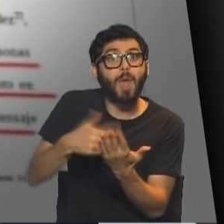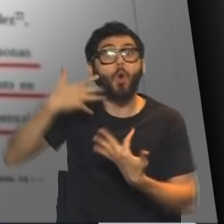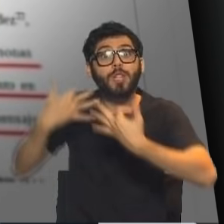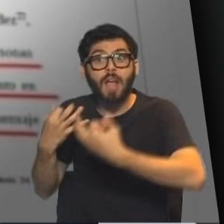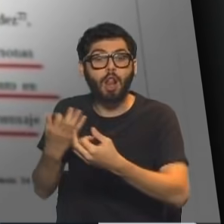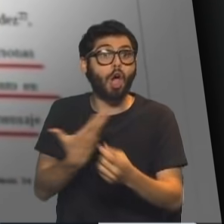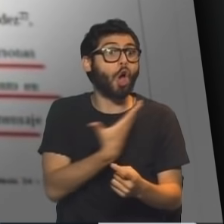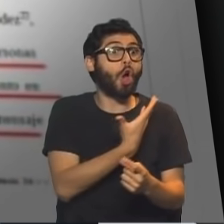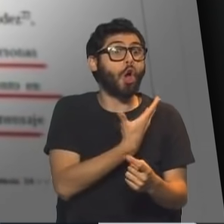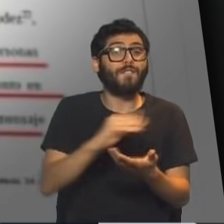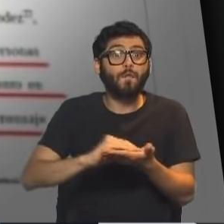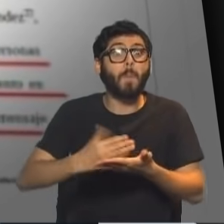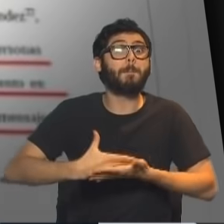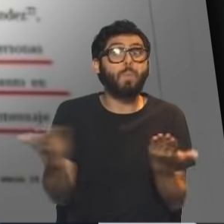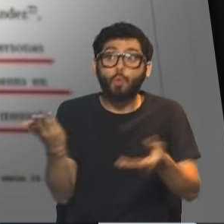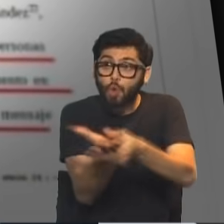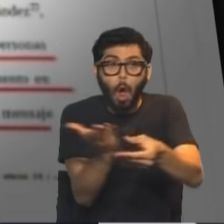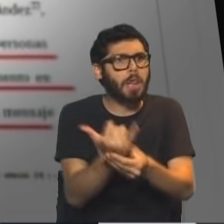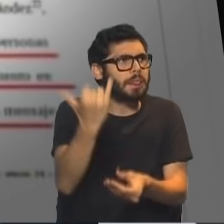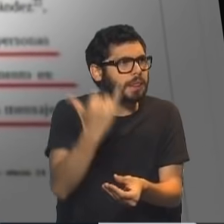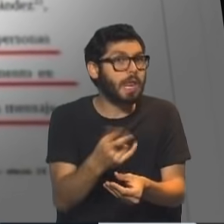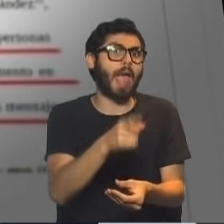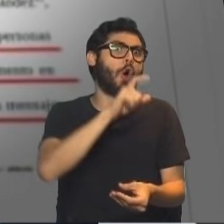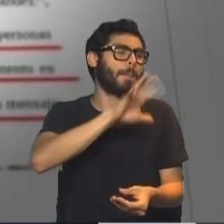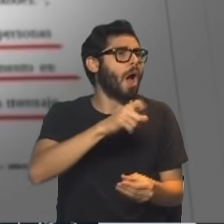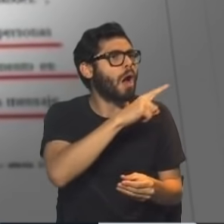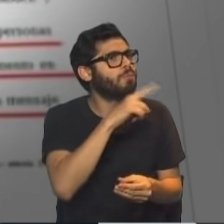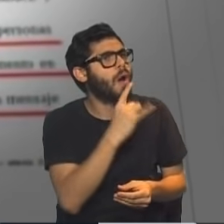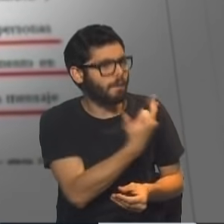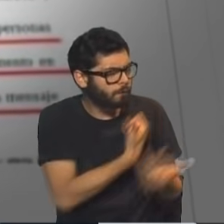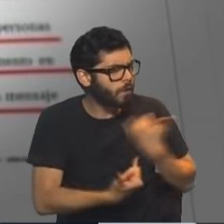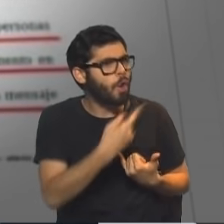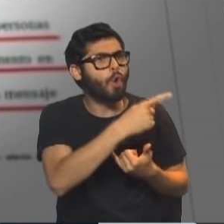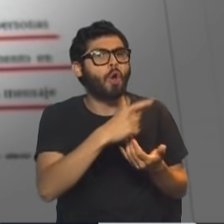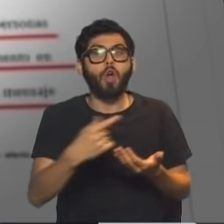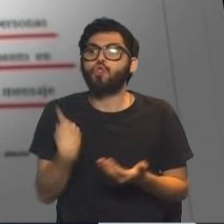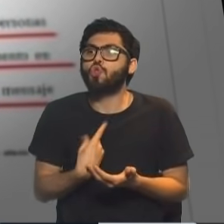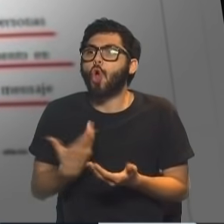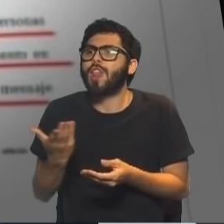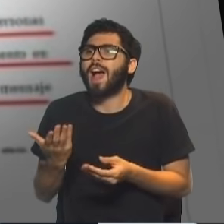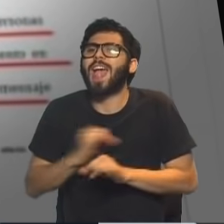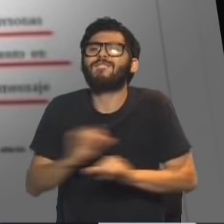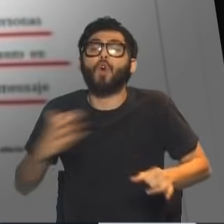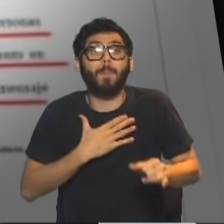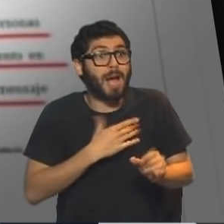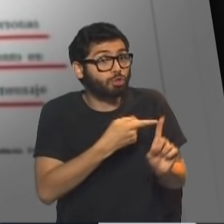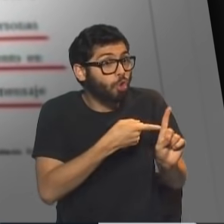que conducías. ¿Podrías explicar por qué tus funcionarios tenían nuestros datos de modo ilegal y